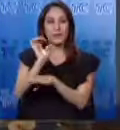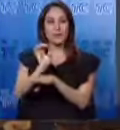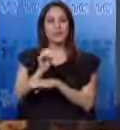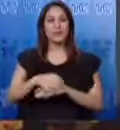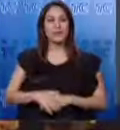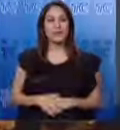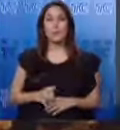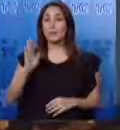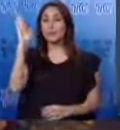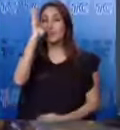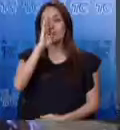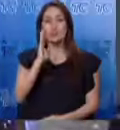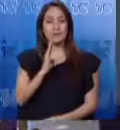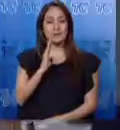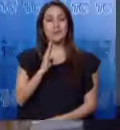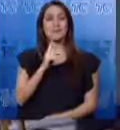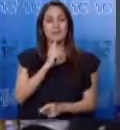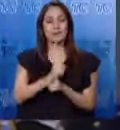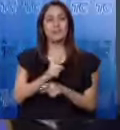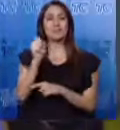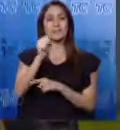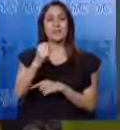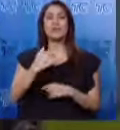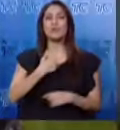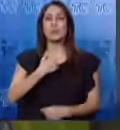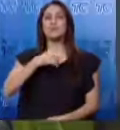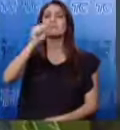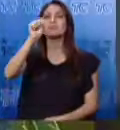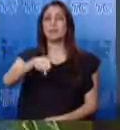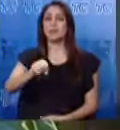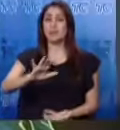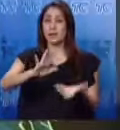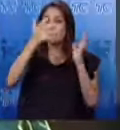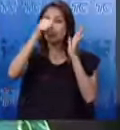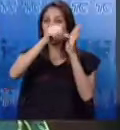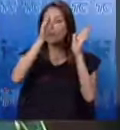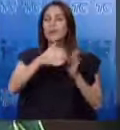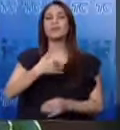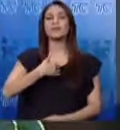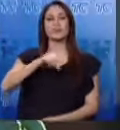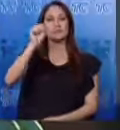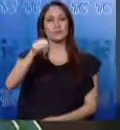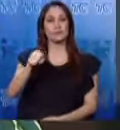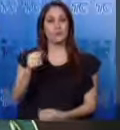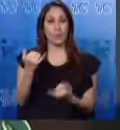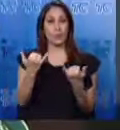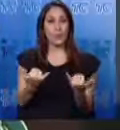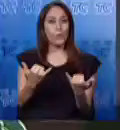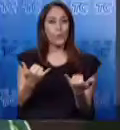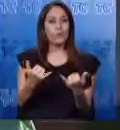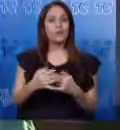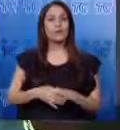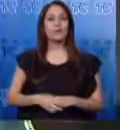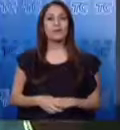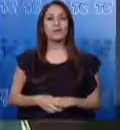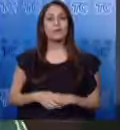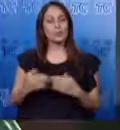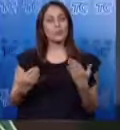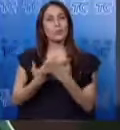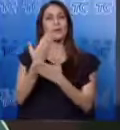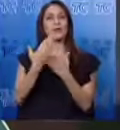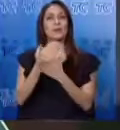nunca. Sí, yo fui parte de la revolución ciudadana. Hoy vivimos un